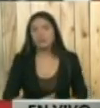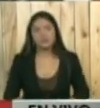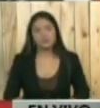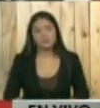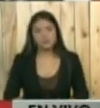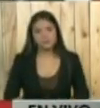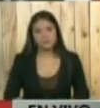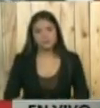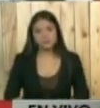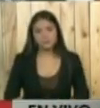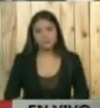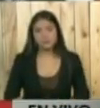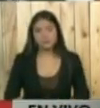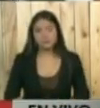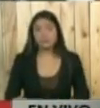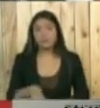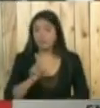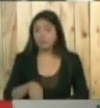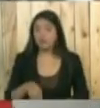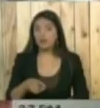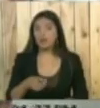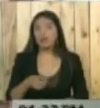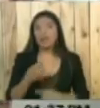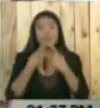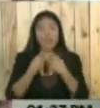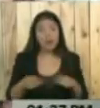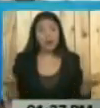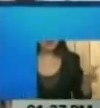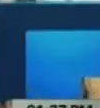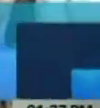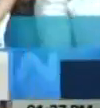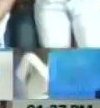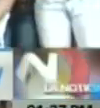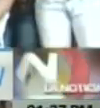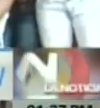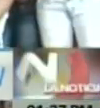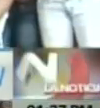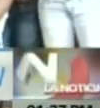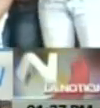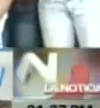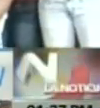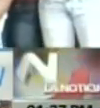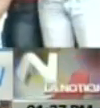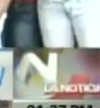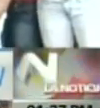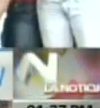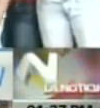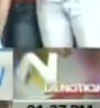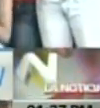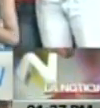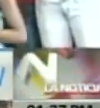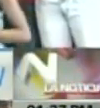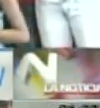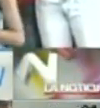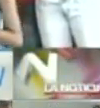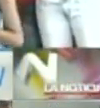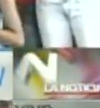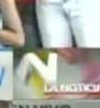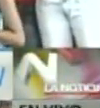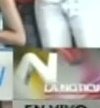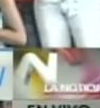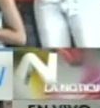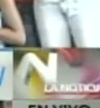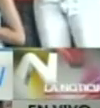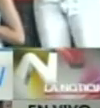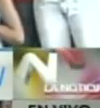humanidad, que incluso le ha declarado una amenaza inusual a su estabilidad como nación y a sus intereses